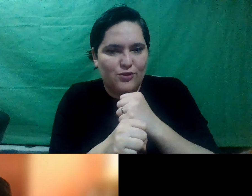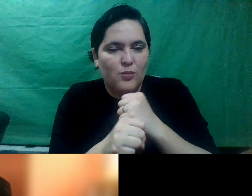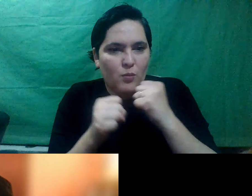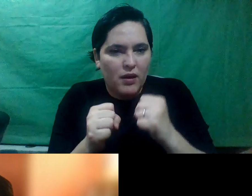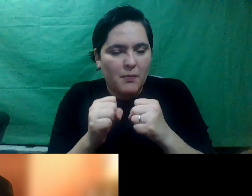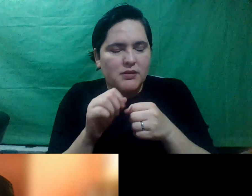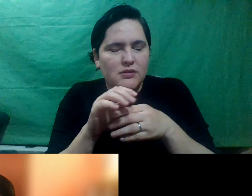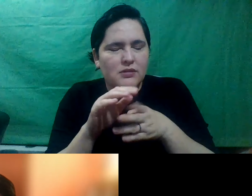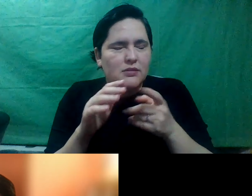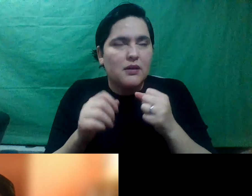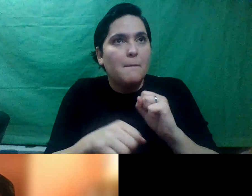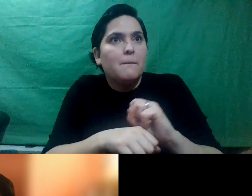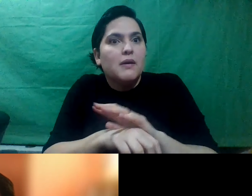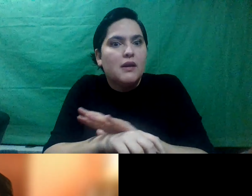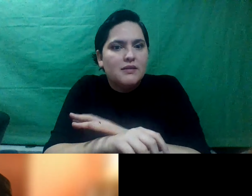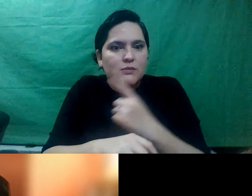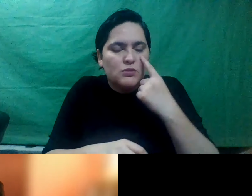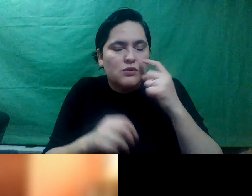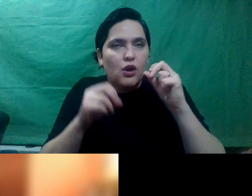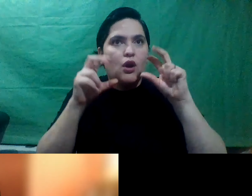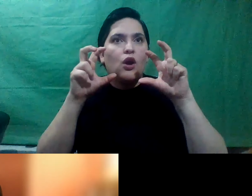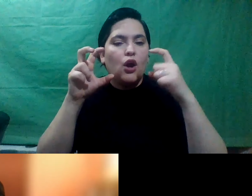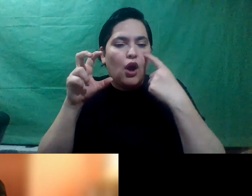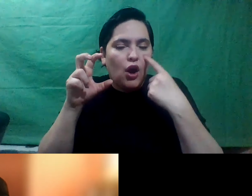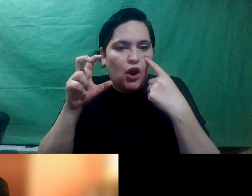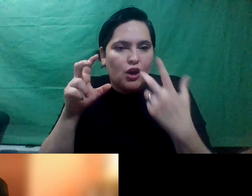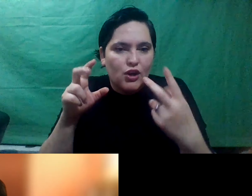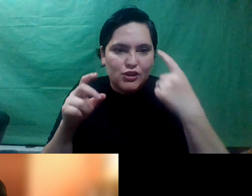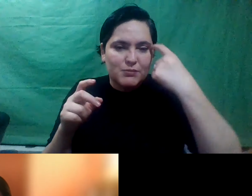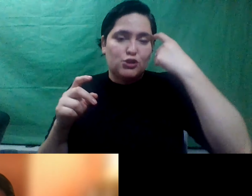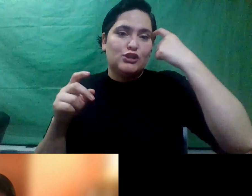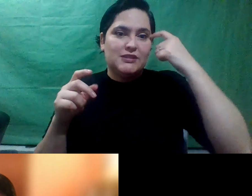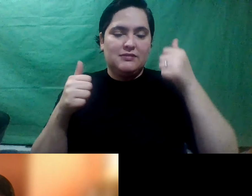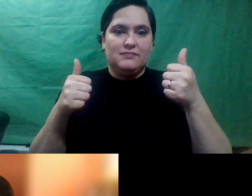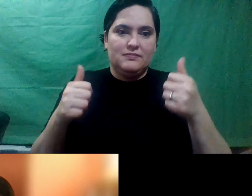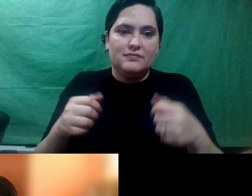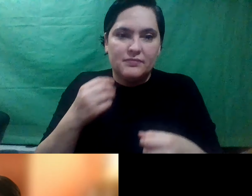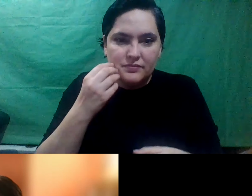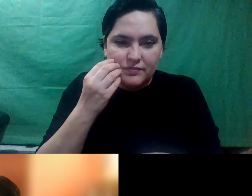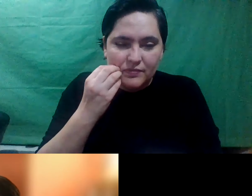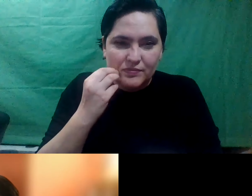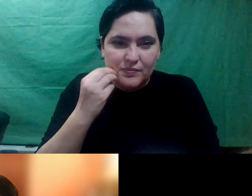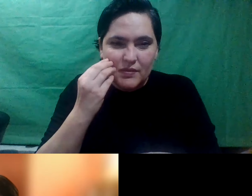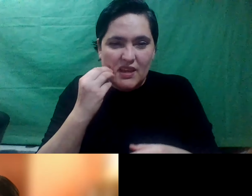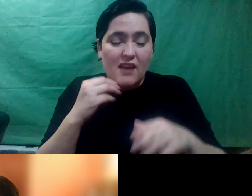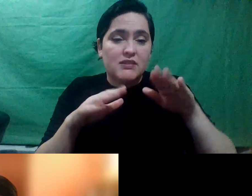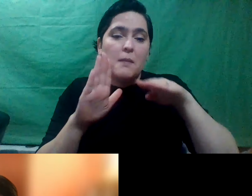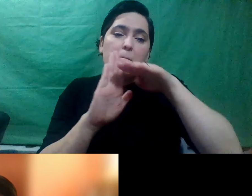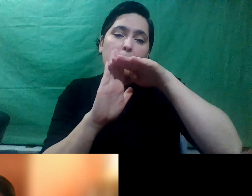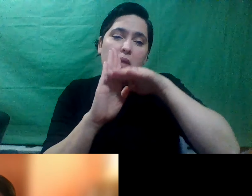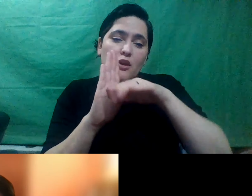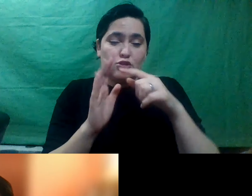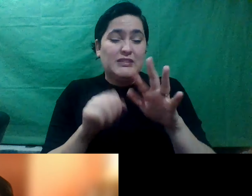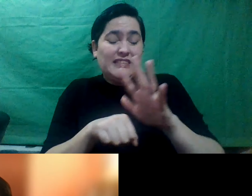la percepción consciente. Entonces, desde esa perspectiva, uno podría plantear que de alguna manera los umbrales se están bajando, los umbrales a los inputs